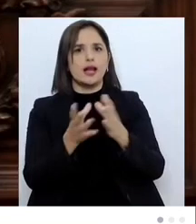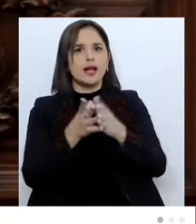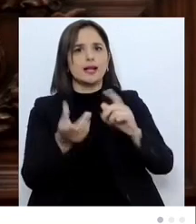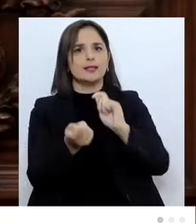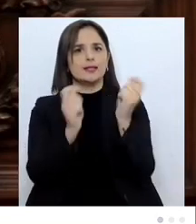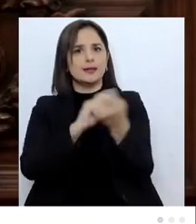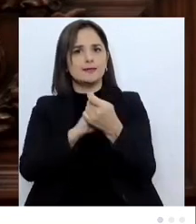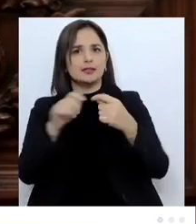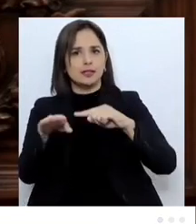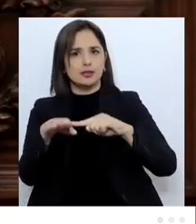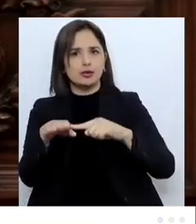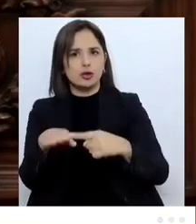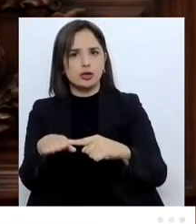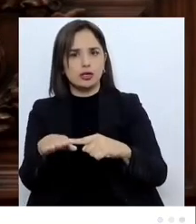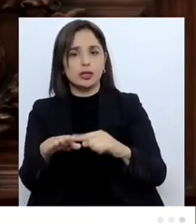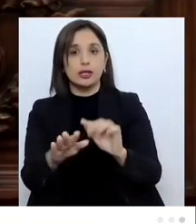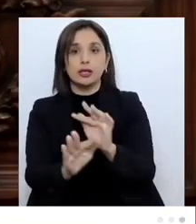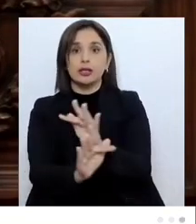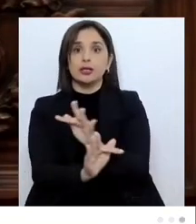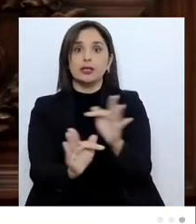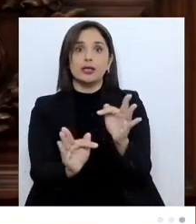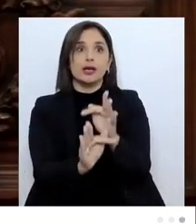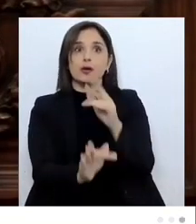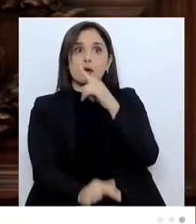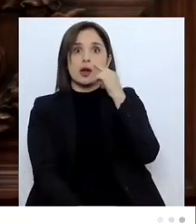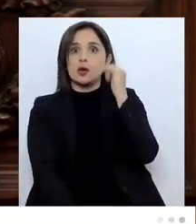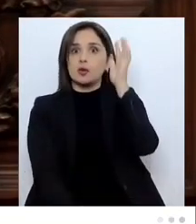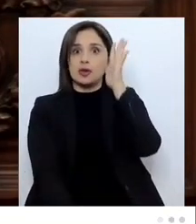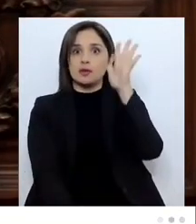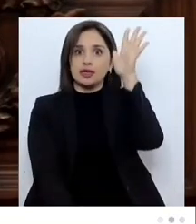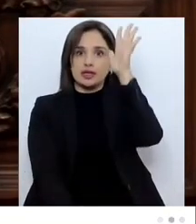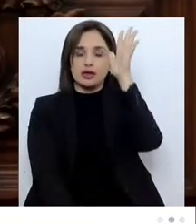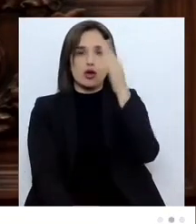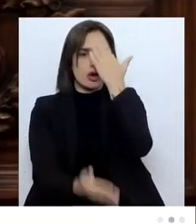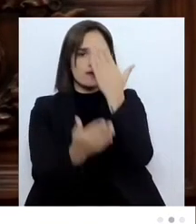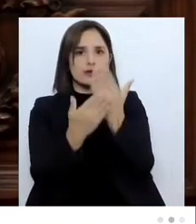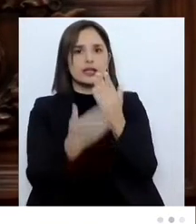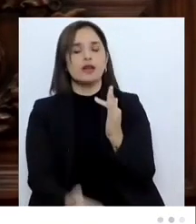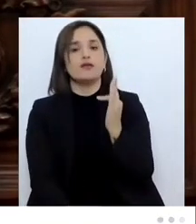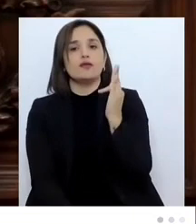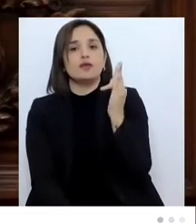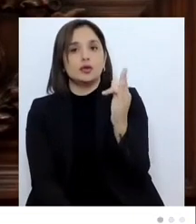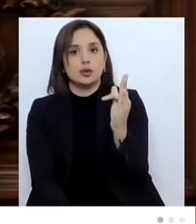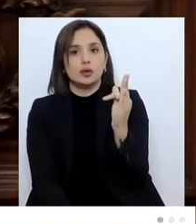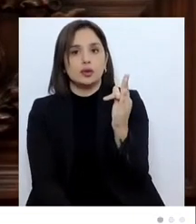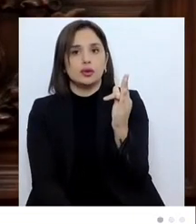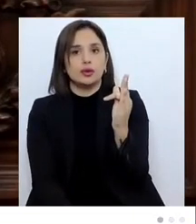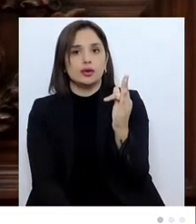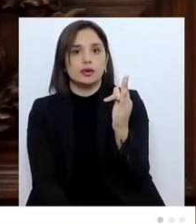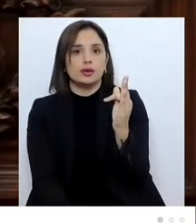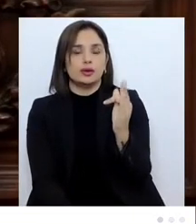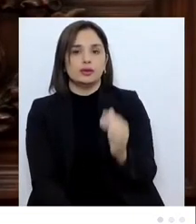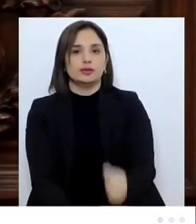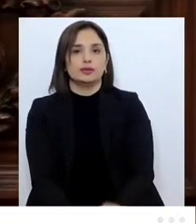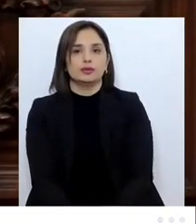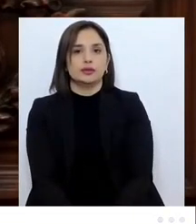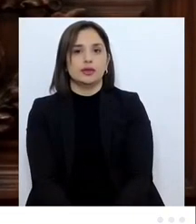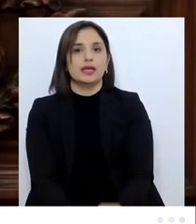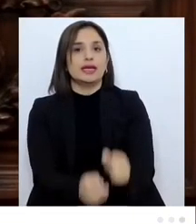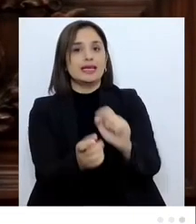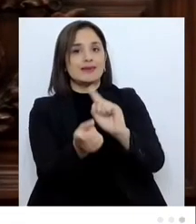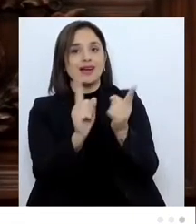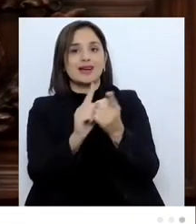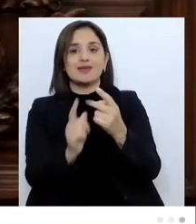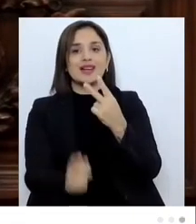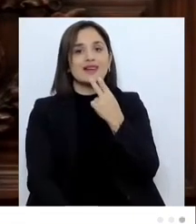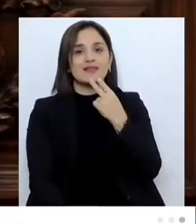tecnológicas jamás soñadas por el hombre, enfrentar el futuro que aún augura cambiar la vida humana, teniendo